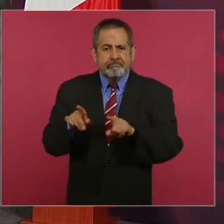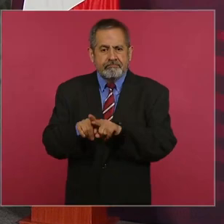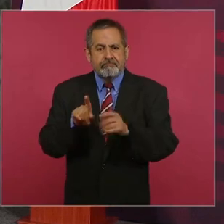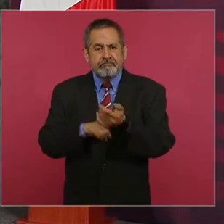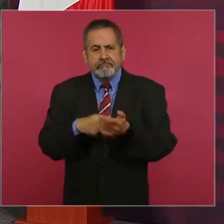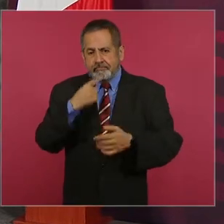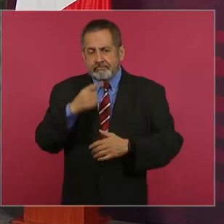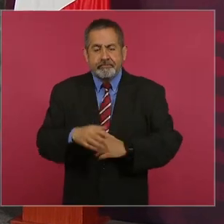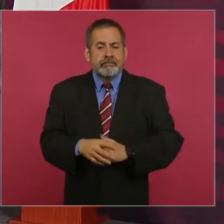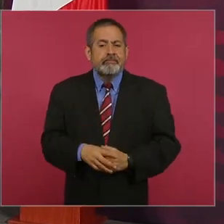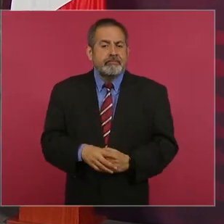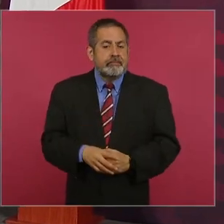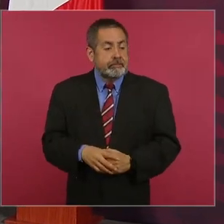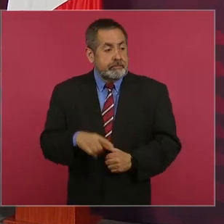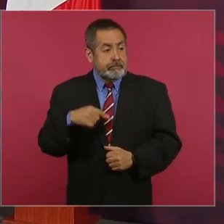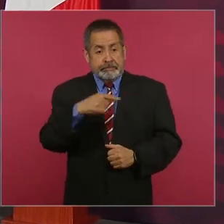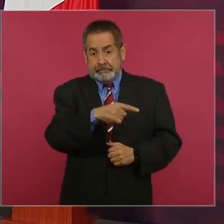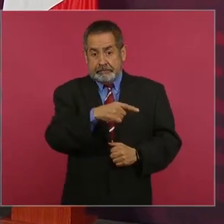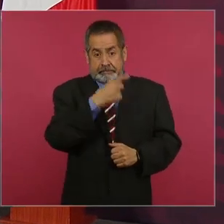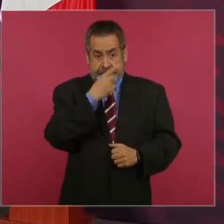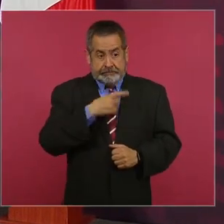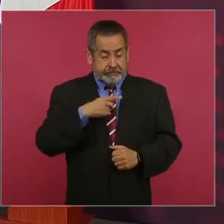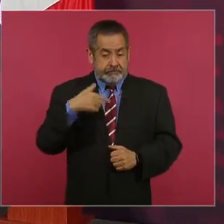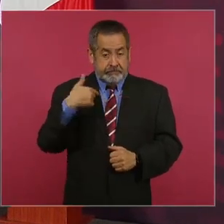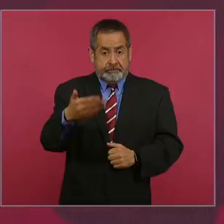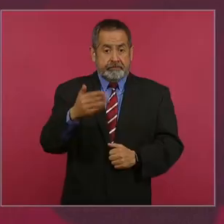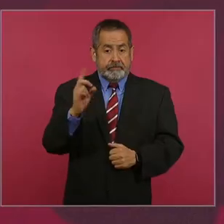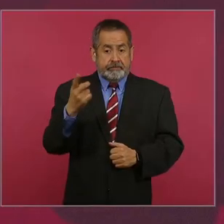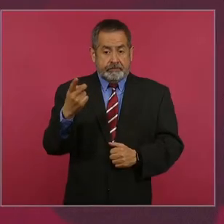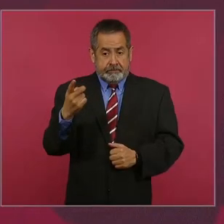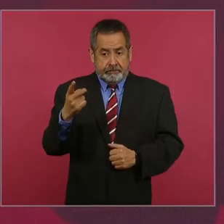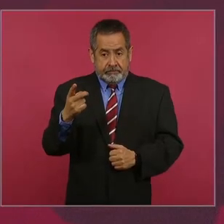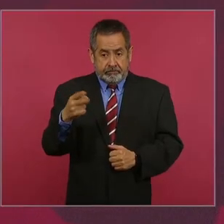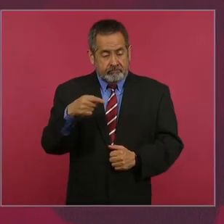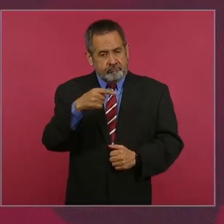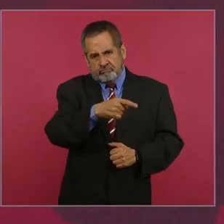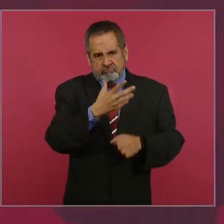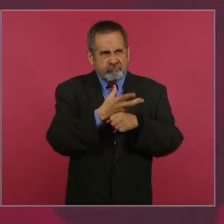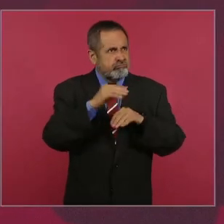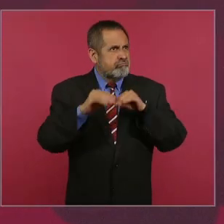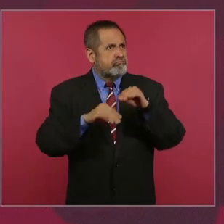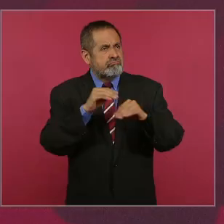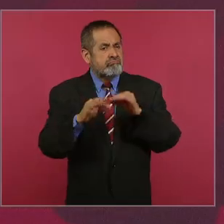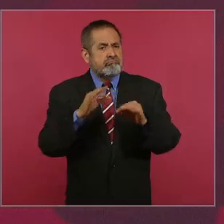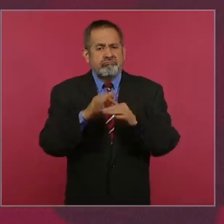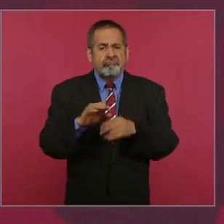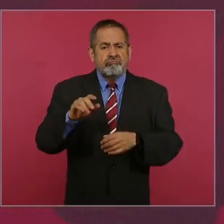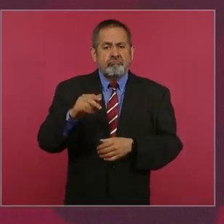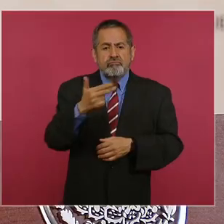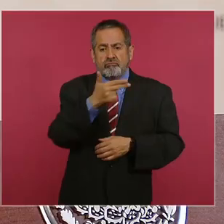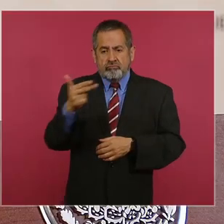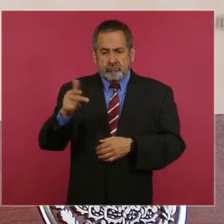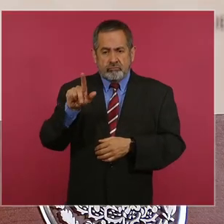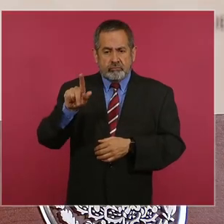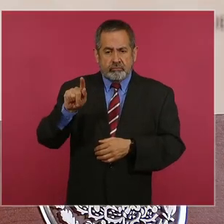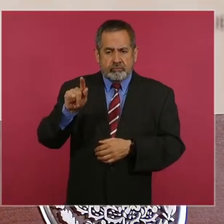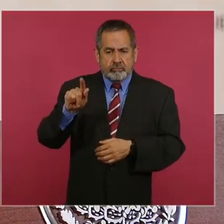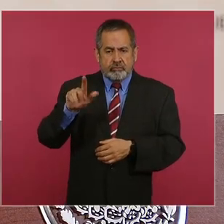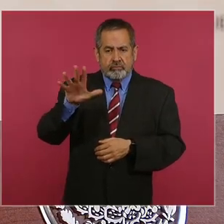van a tener ya el 75 por ciento de los cuartos